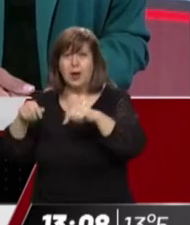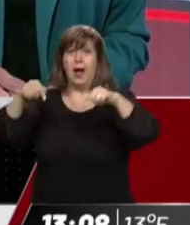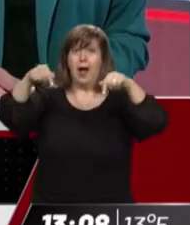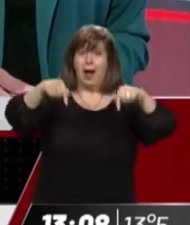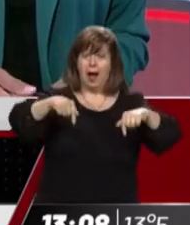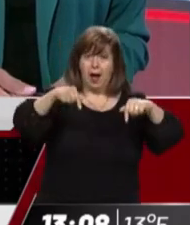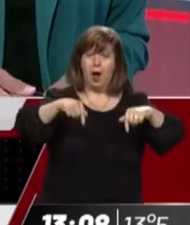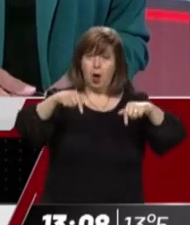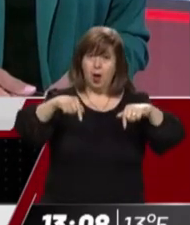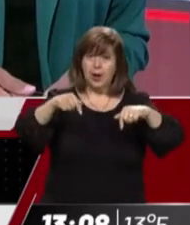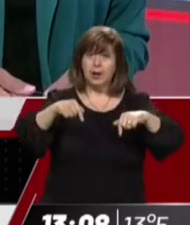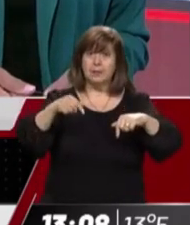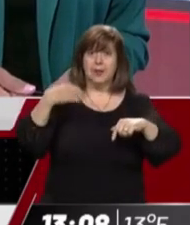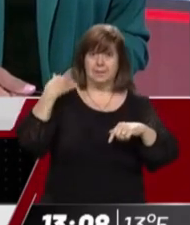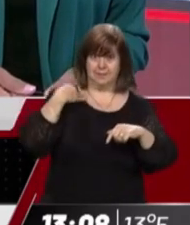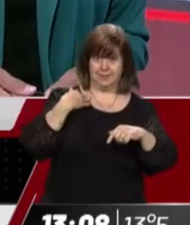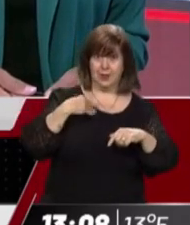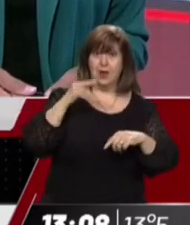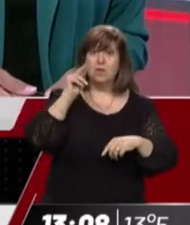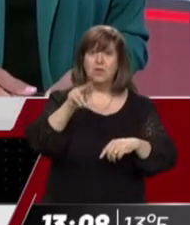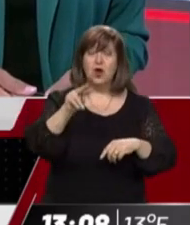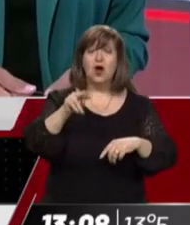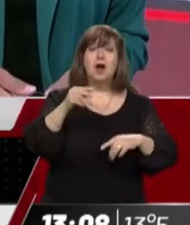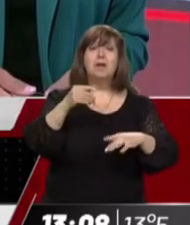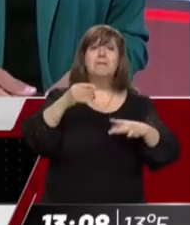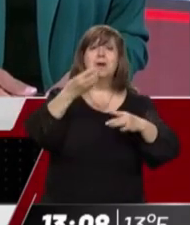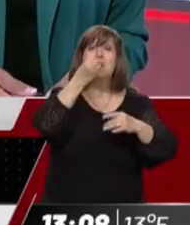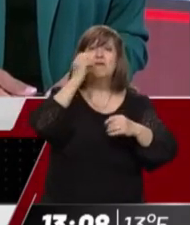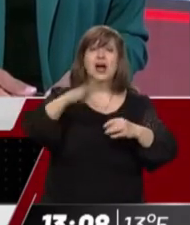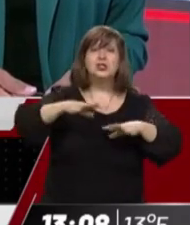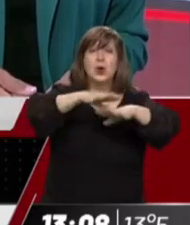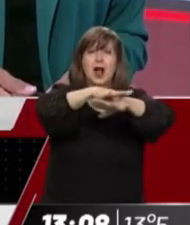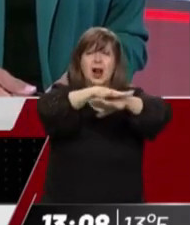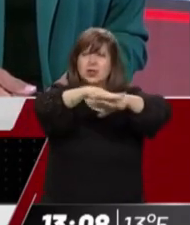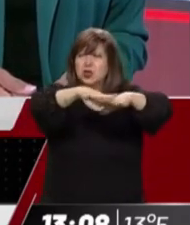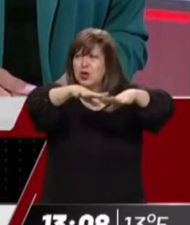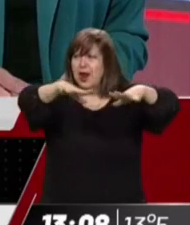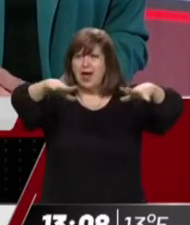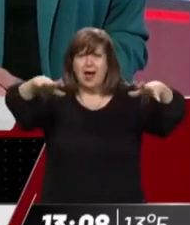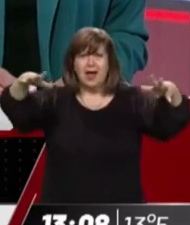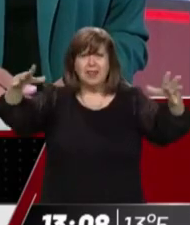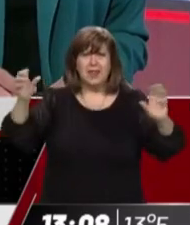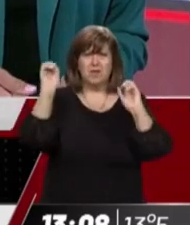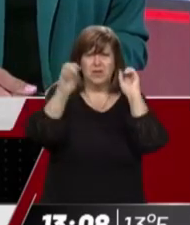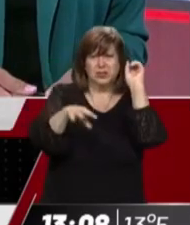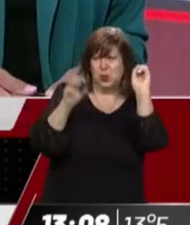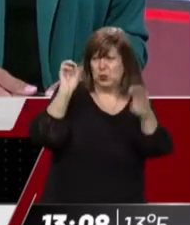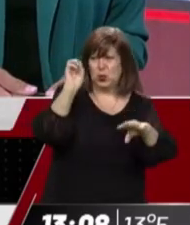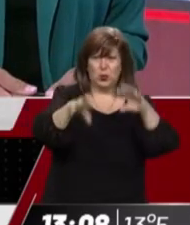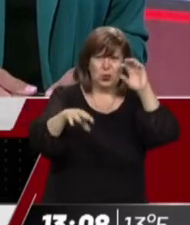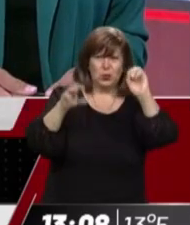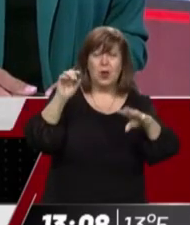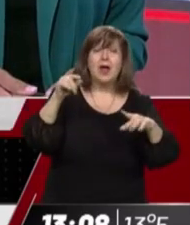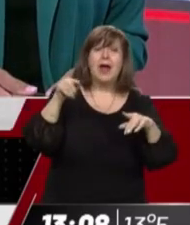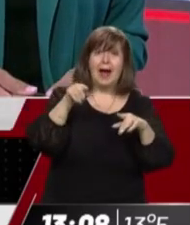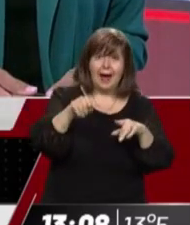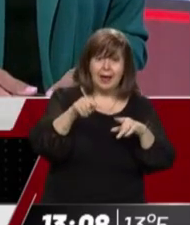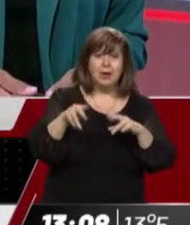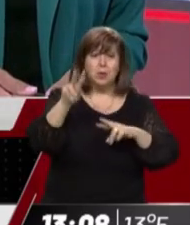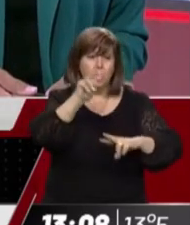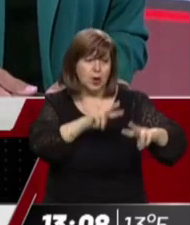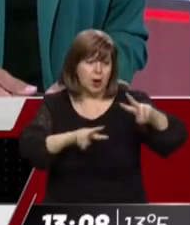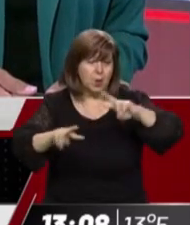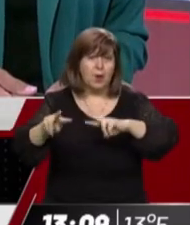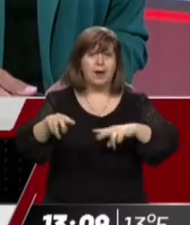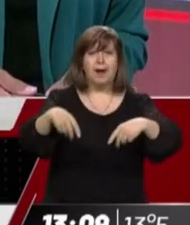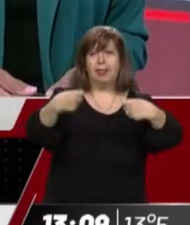medicamentos vencidos, y estamos hablando tal vez de personas que lo tienen todo desde el punto de vista económico y que tienen acceso a otro tipo de sustancias. Los